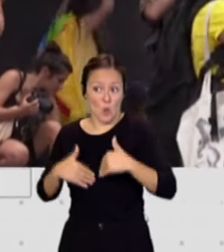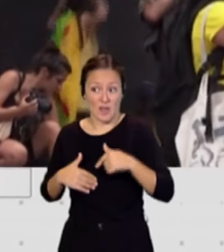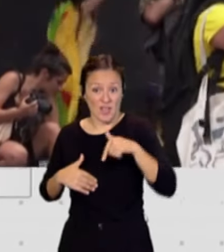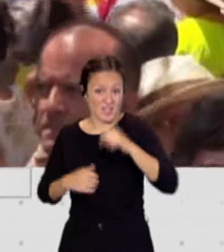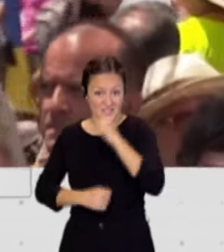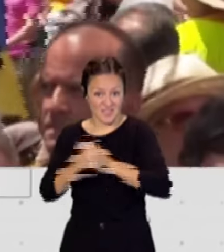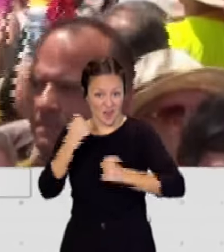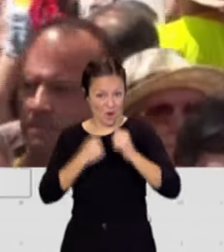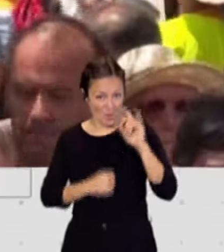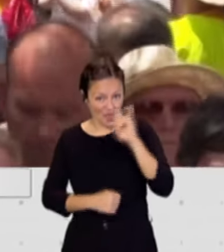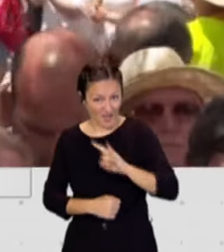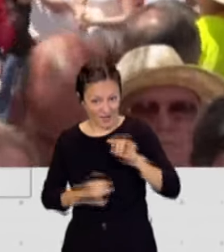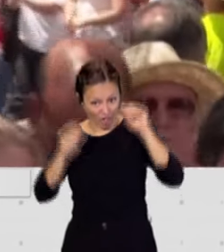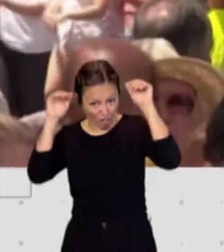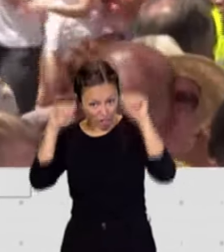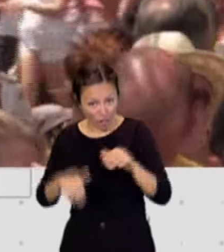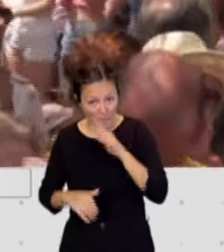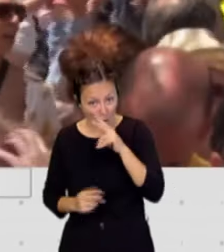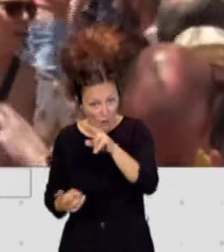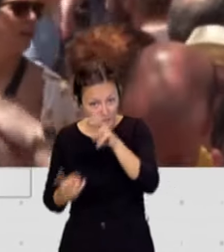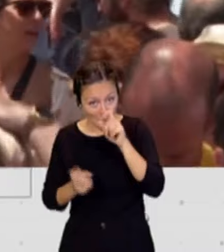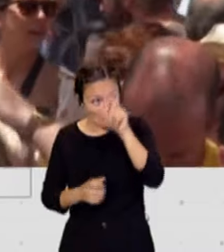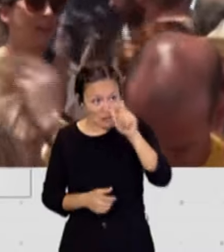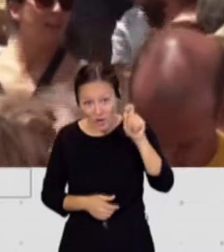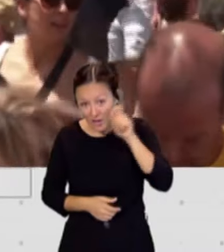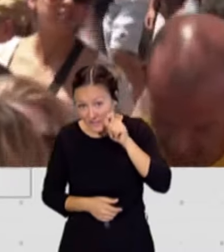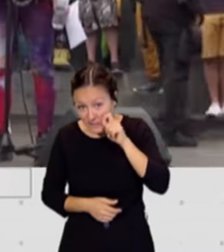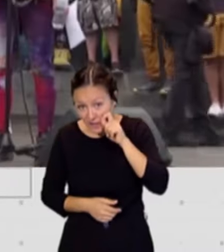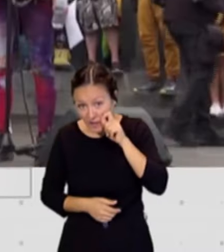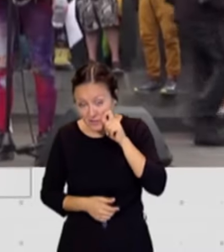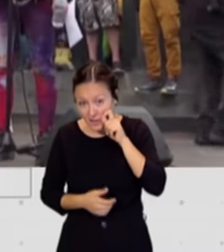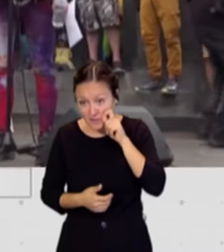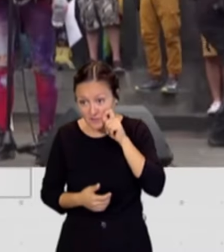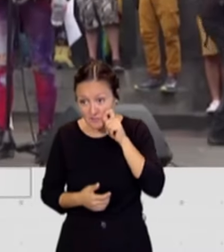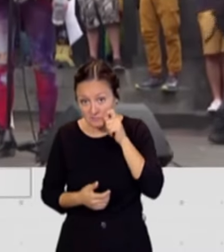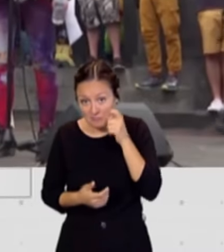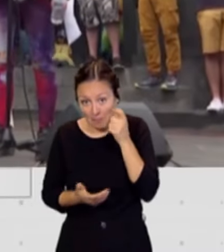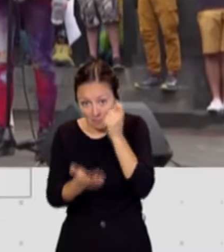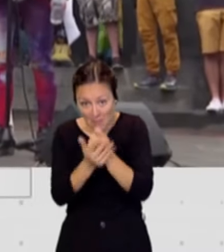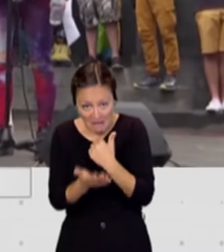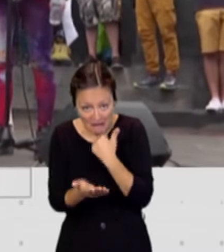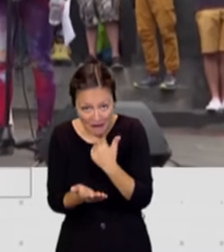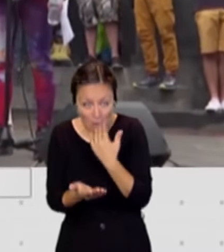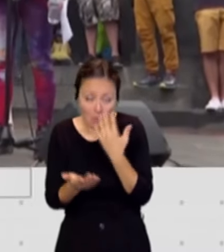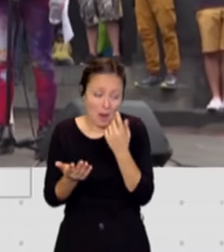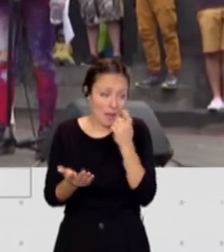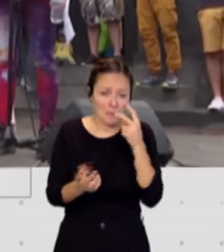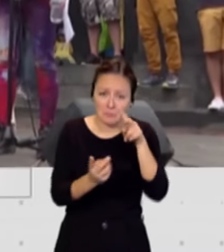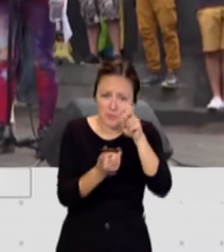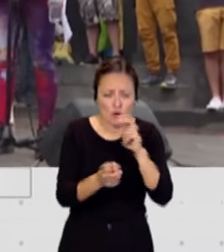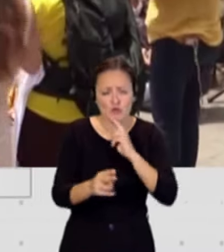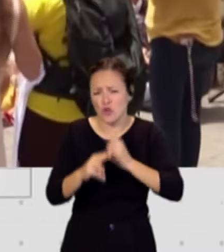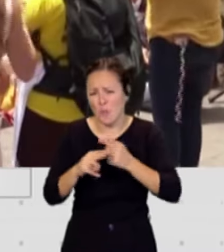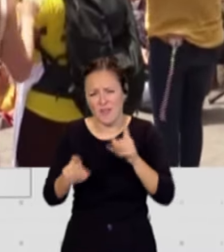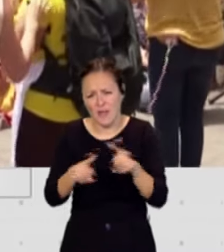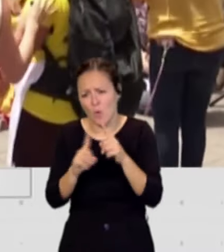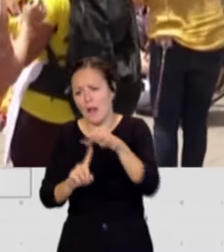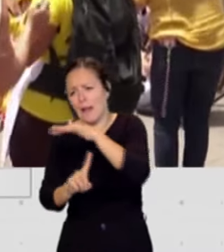hunda precisamente porque se aplique a Los visitantes una tasa o una ecotasa llámese como se quiera